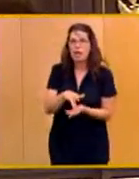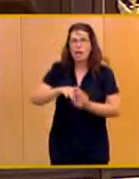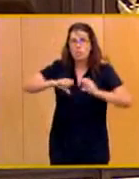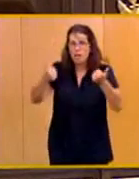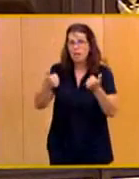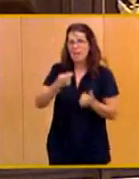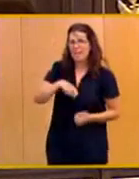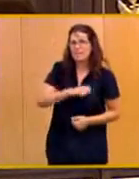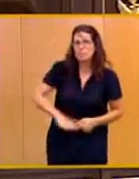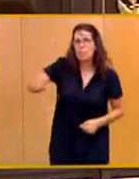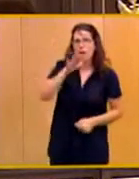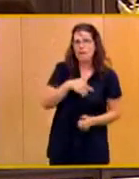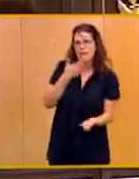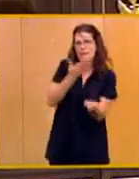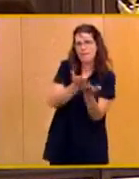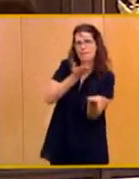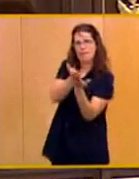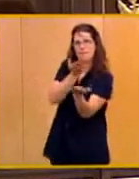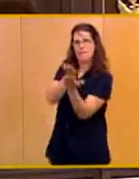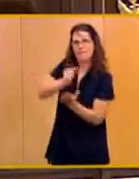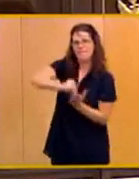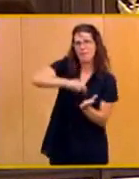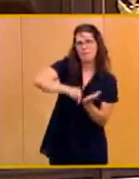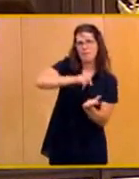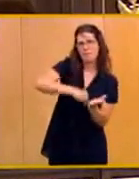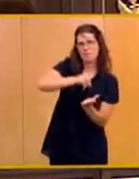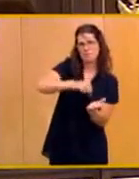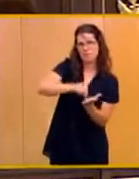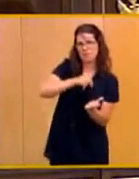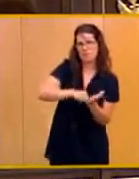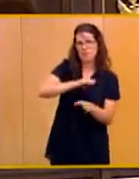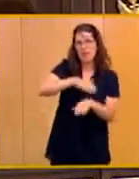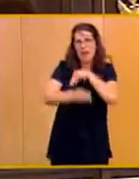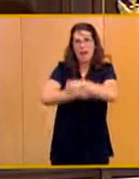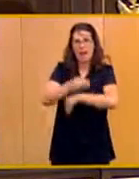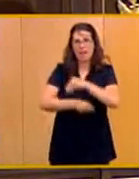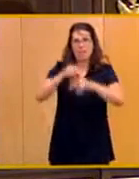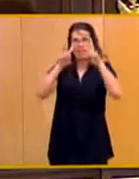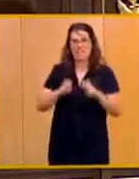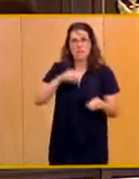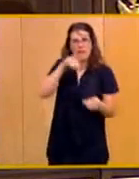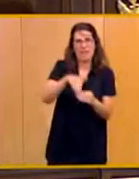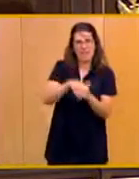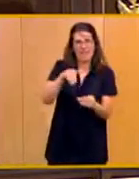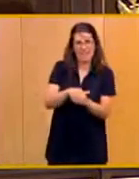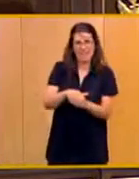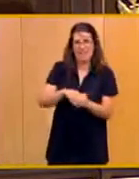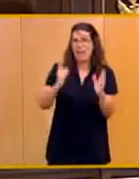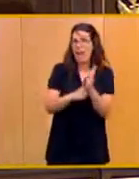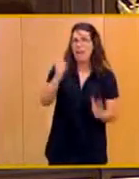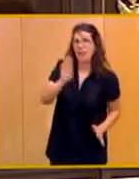España para promover un referéndum ilegal, sabían lo que hacían, pero les interesaba